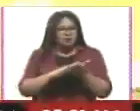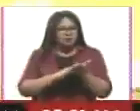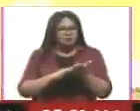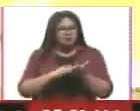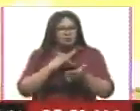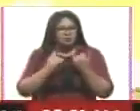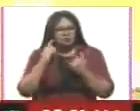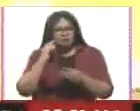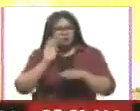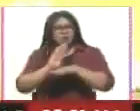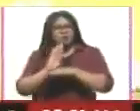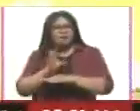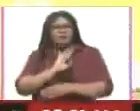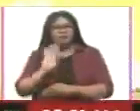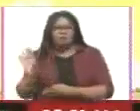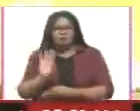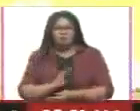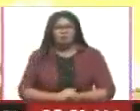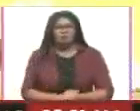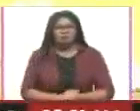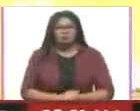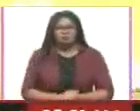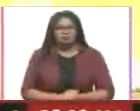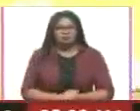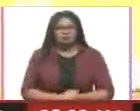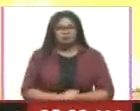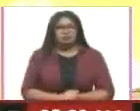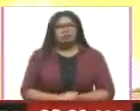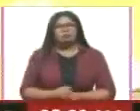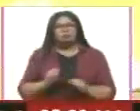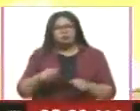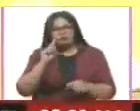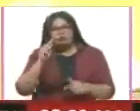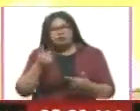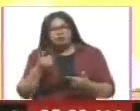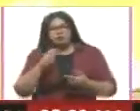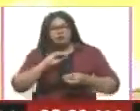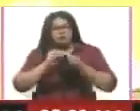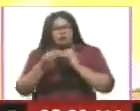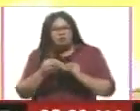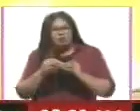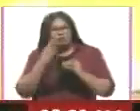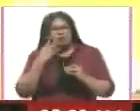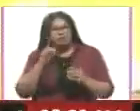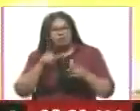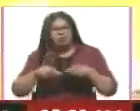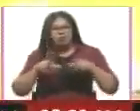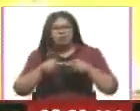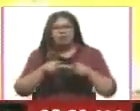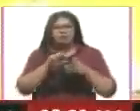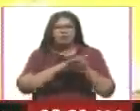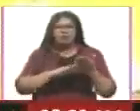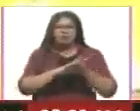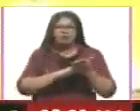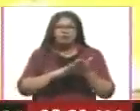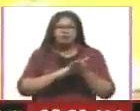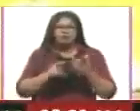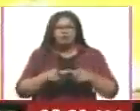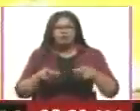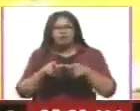de conservación del patrimonio, en términos de preservación del patrimonio. Si bien no establecimos estrategias de restauración propiamente,